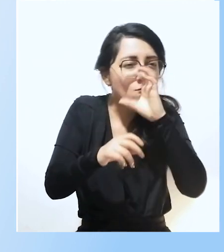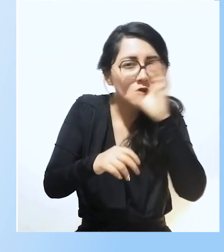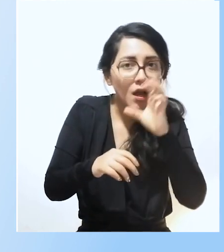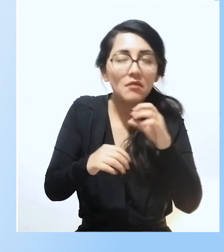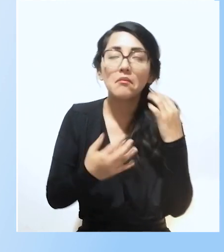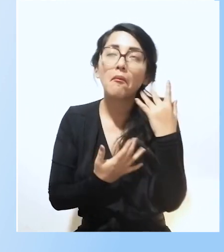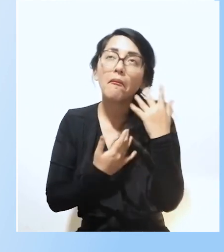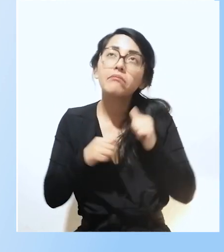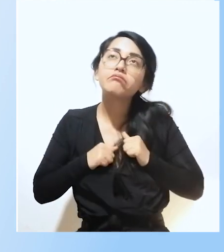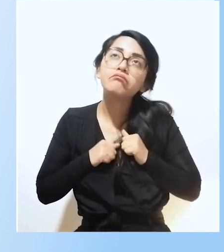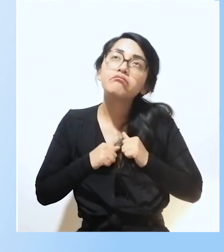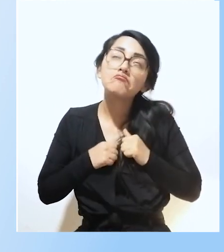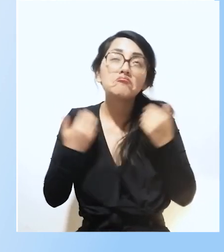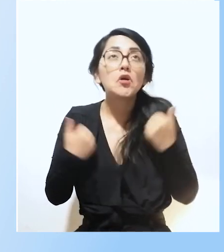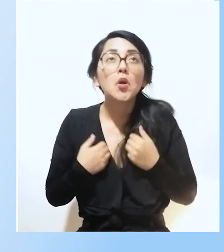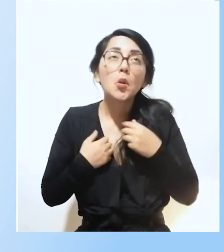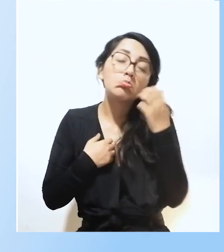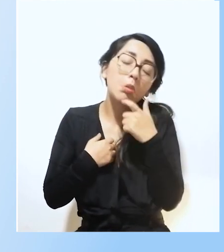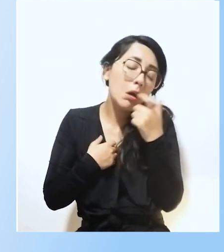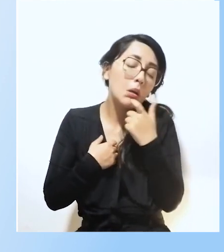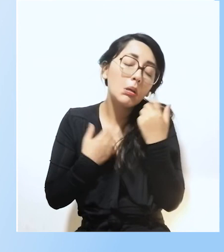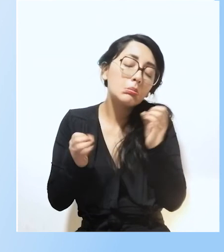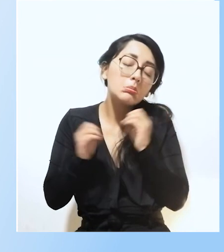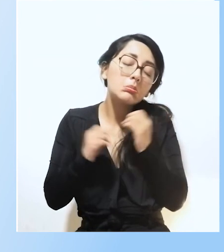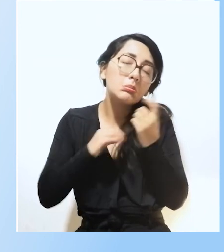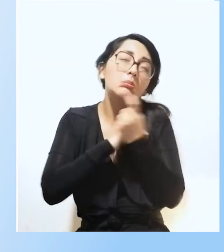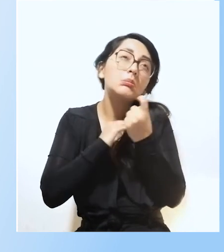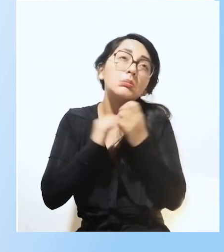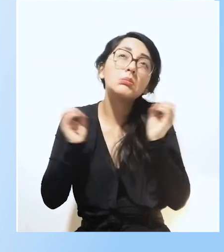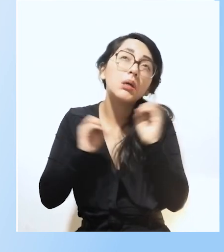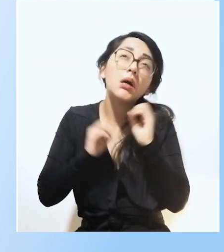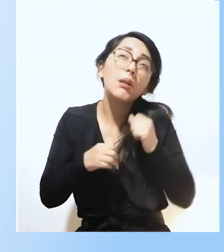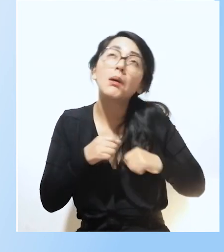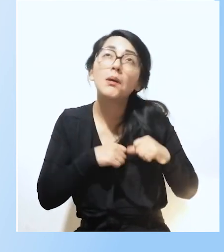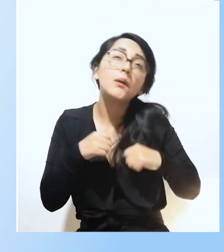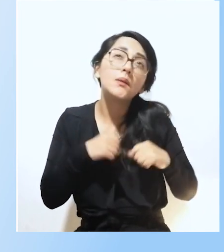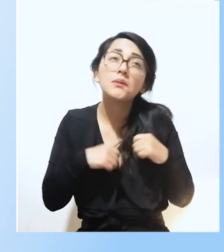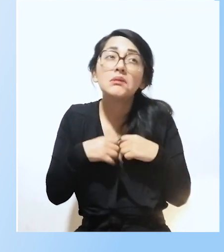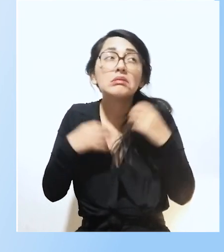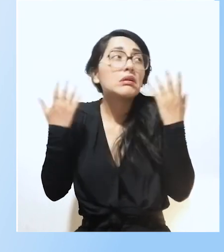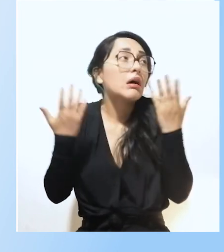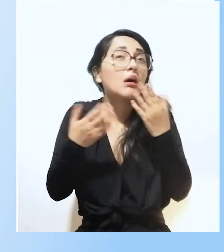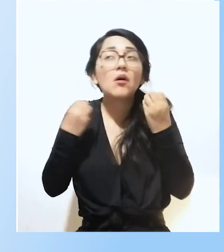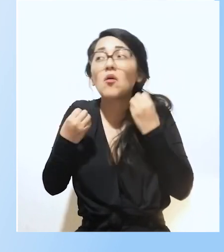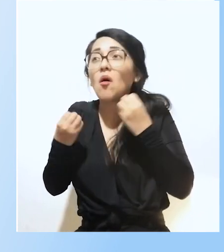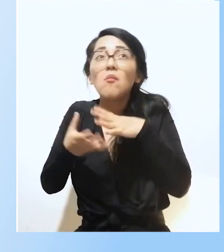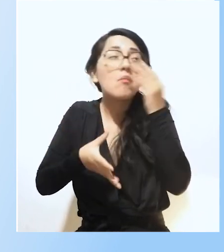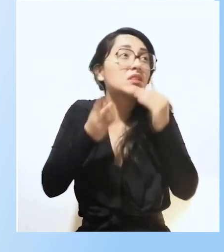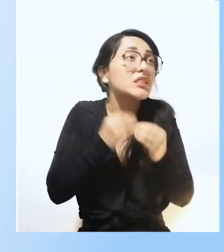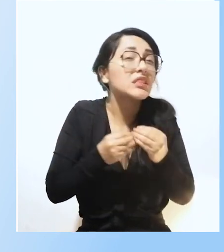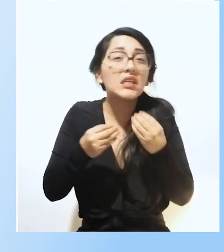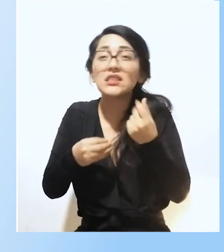dado. No, es que yo voy a llorar todo el día porque no tuve formación inicial y no tengo medios para hacer un